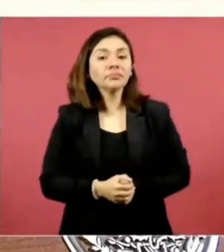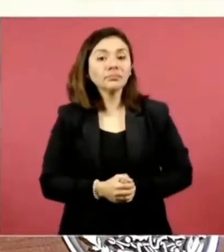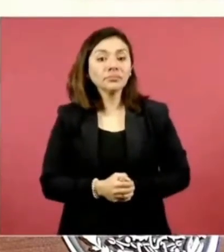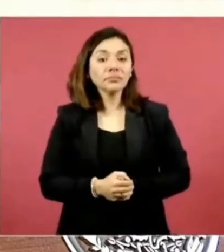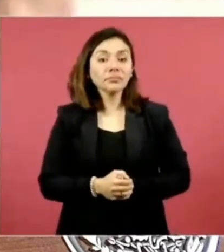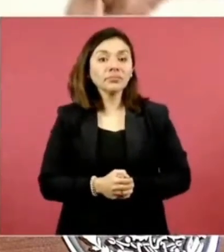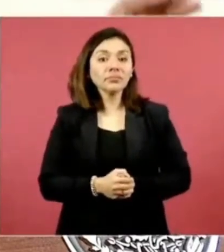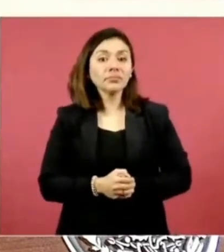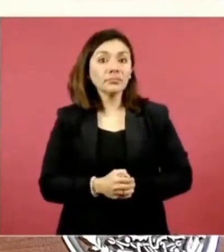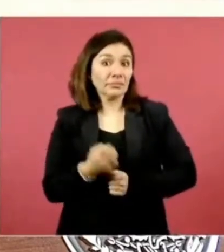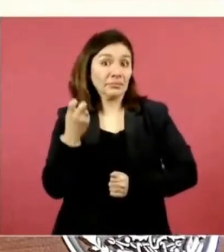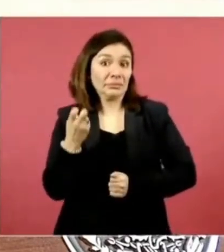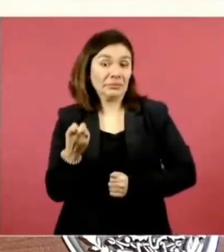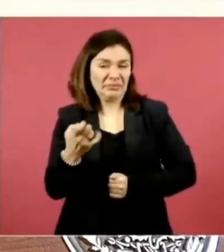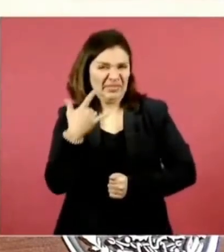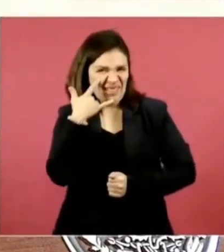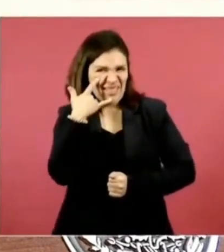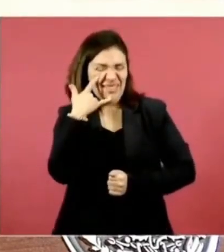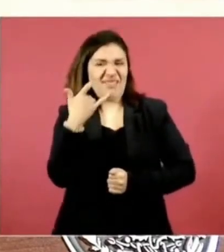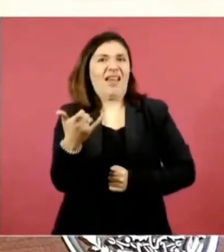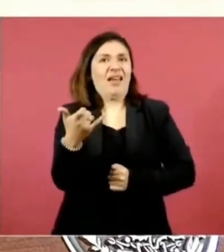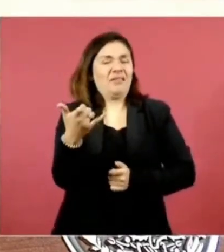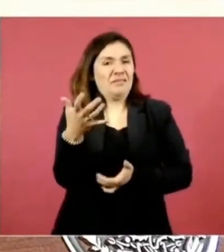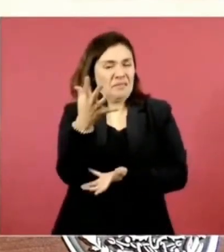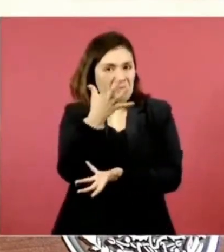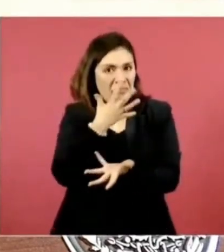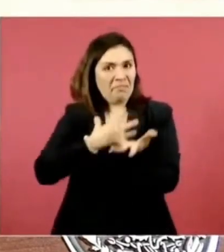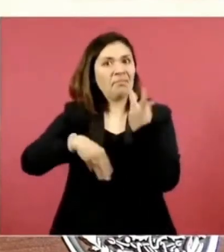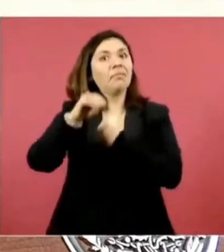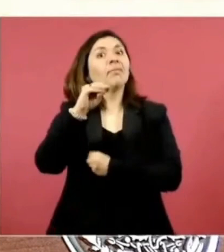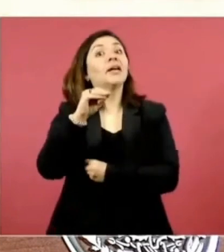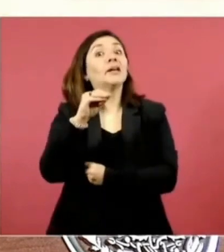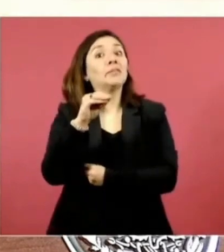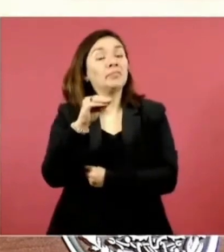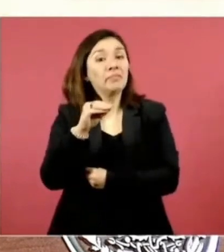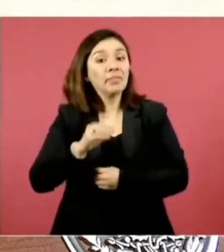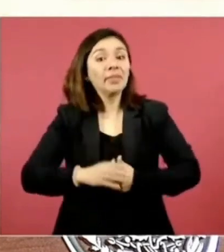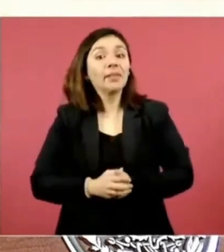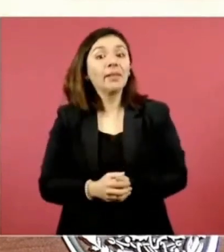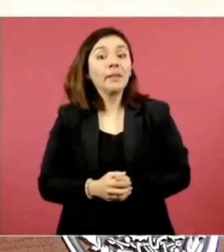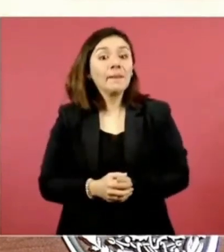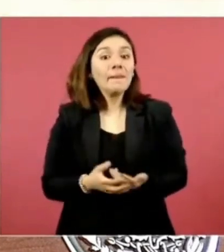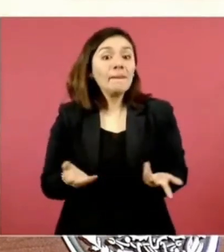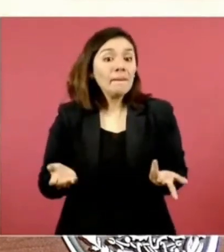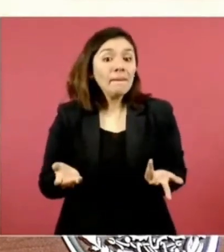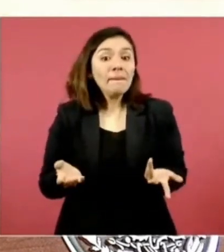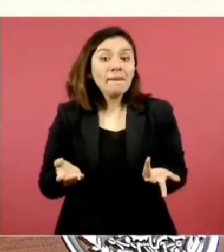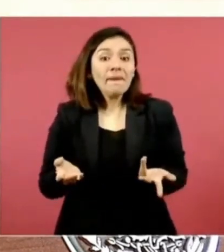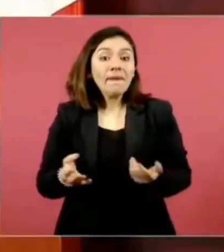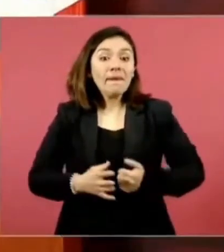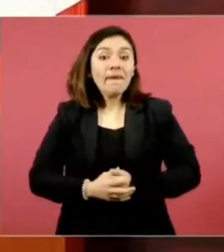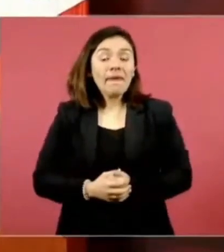Un fenómeno. ¿Y esto qué es lo que